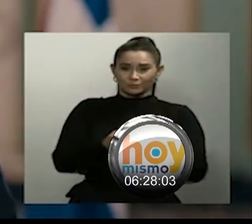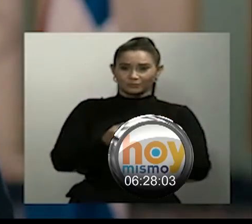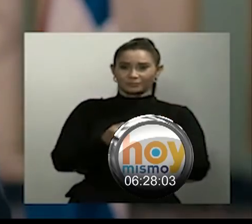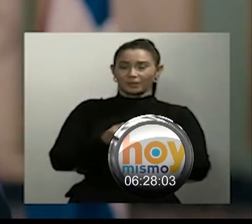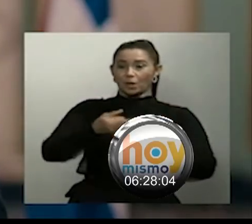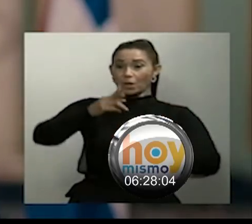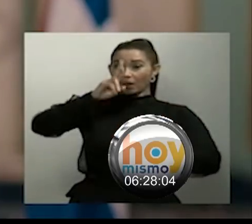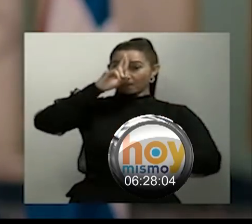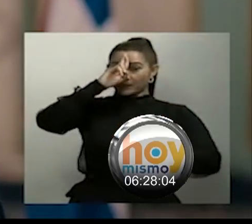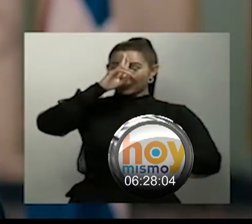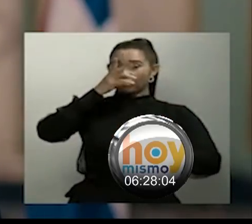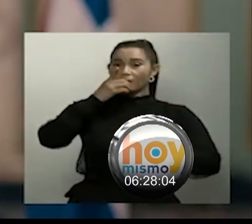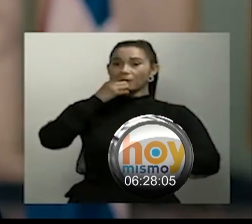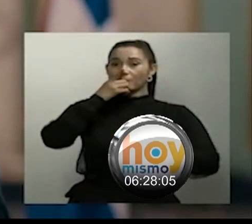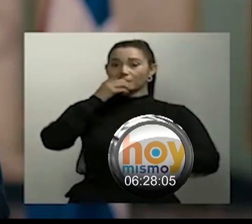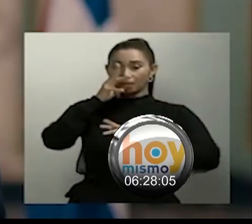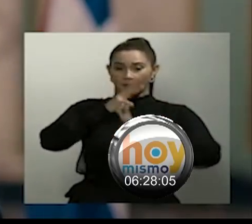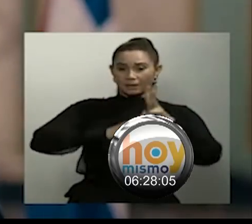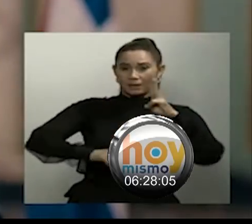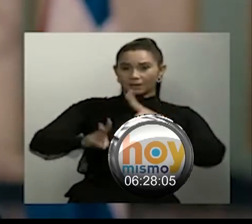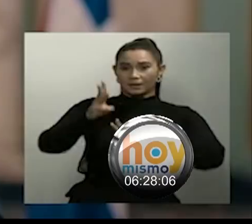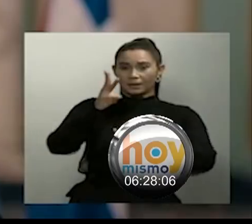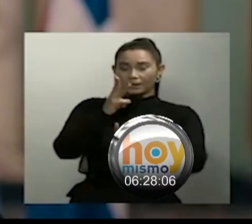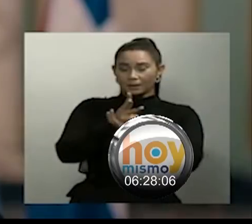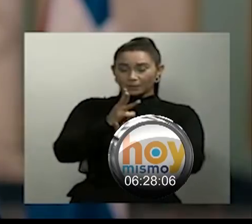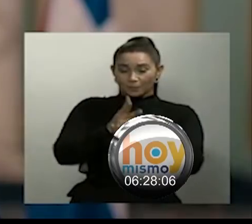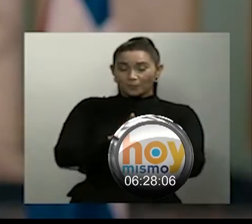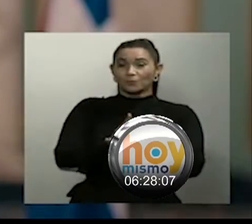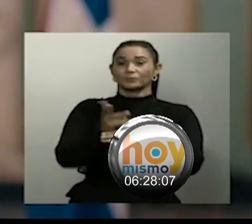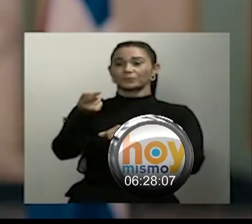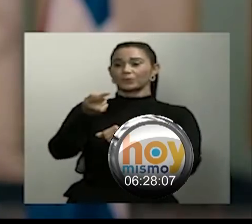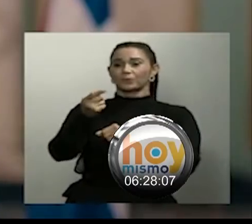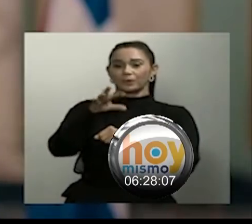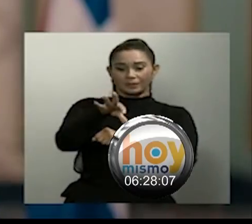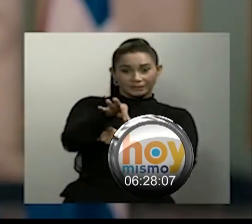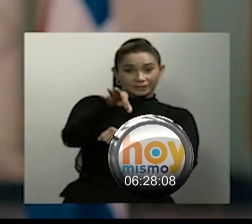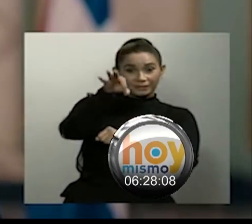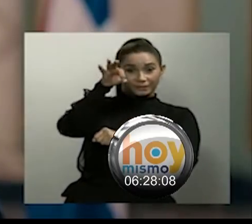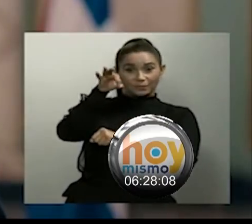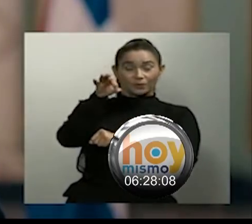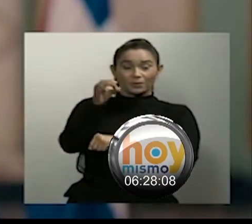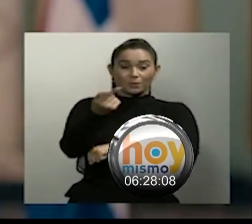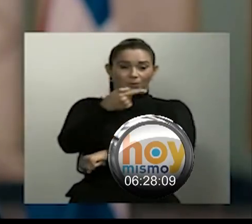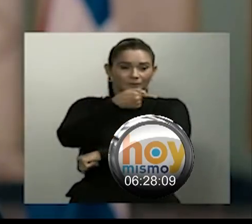trabajado en un periódico tan importante como el Diario Libre.